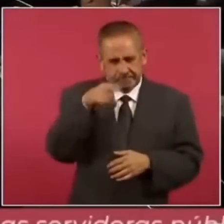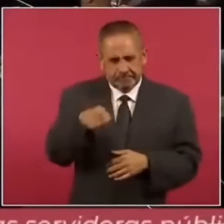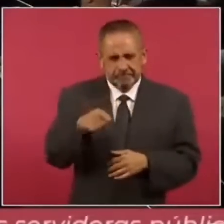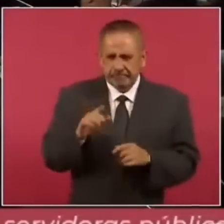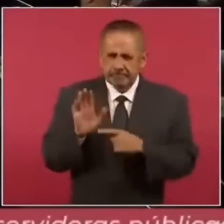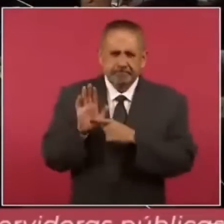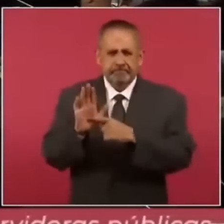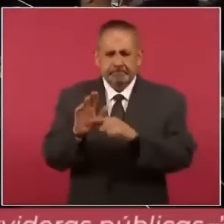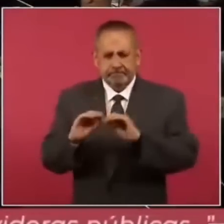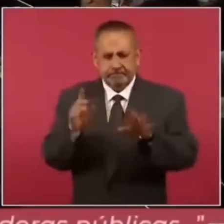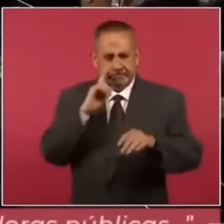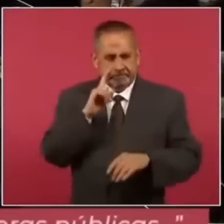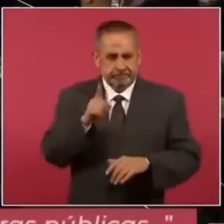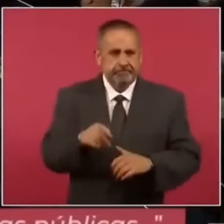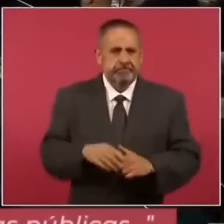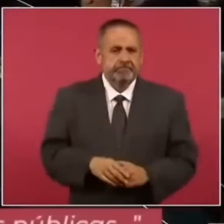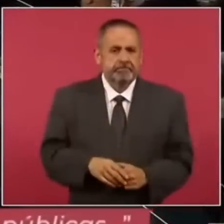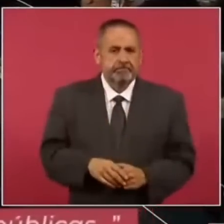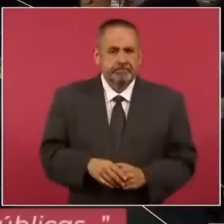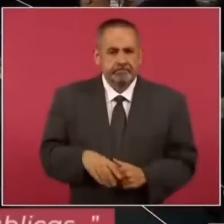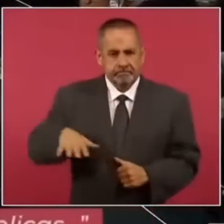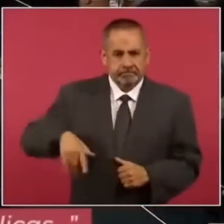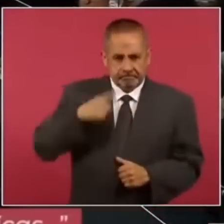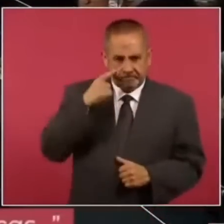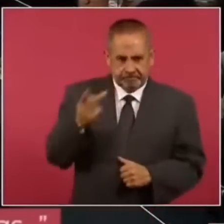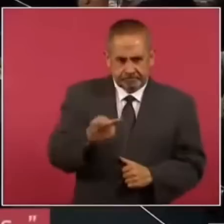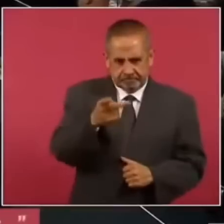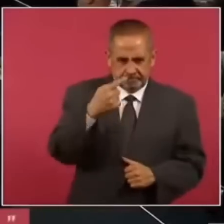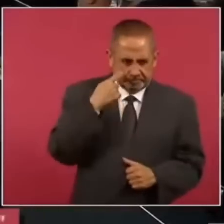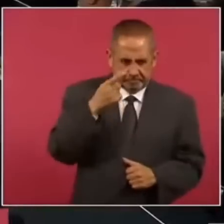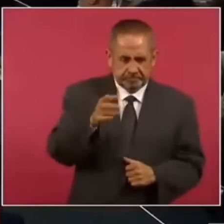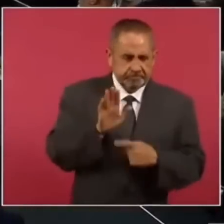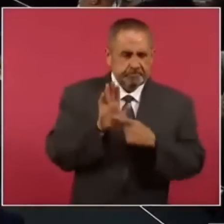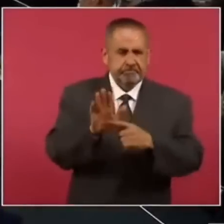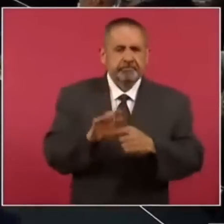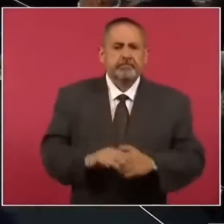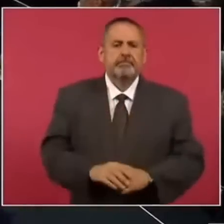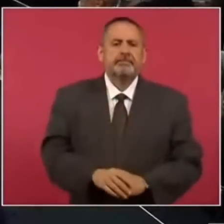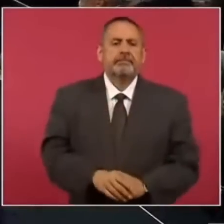datos, lo que tú estás planteando.